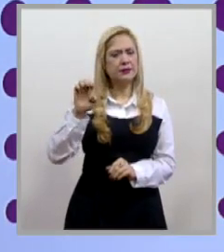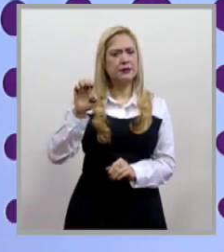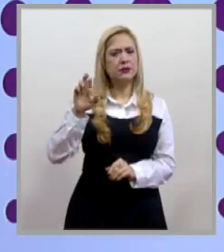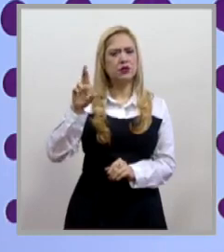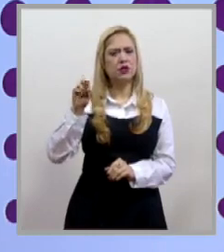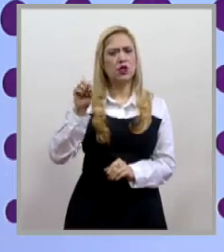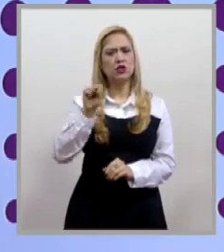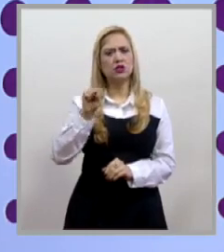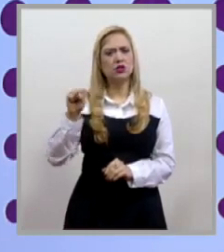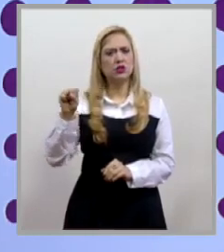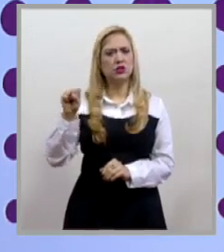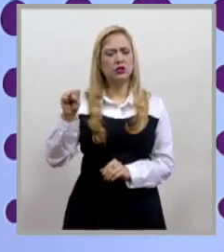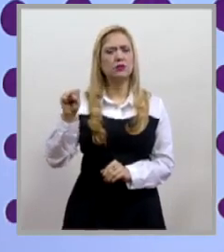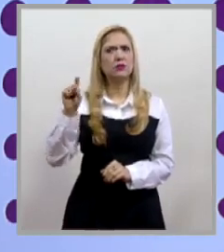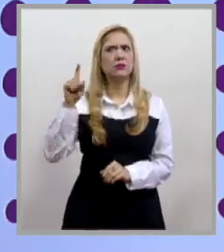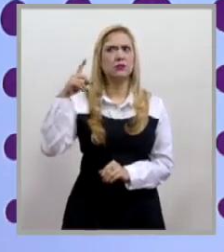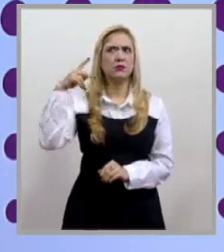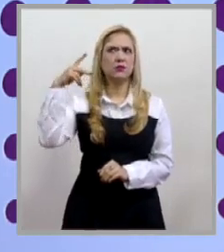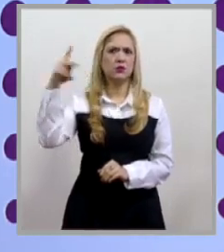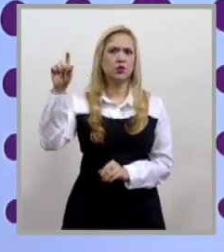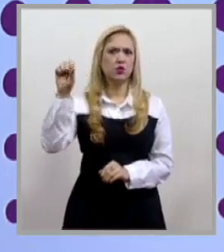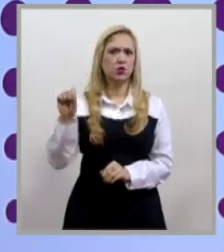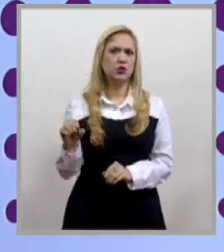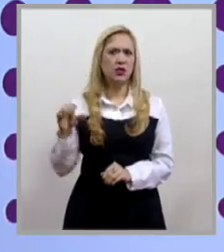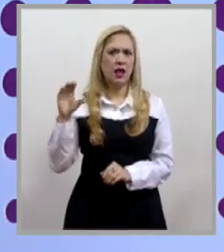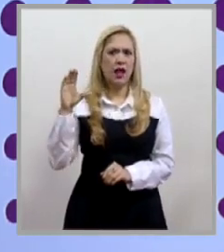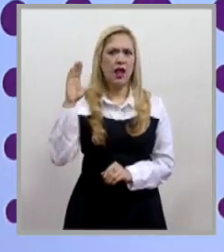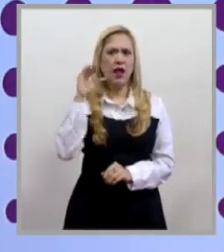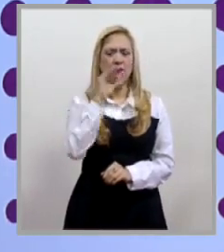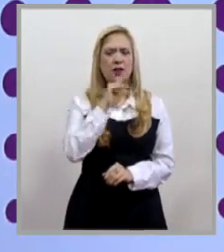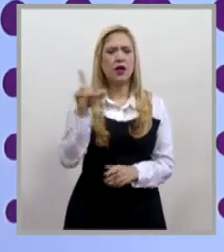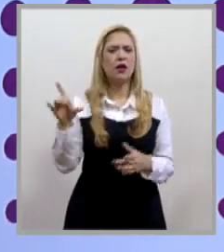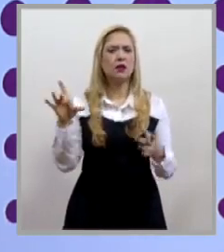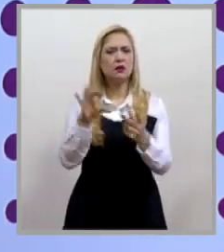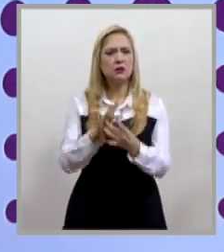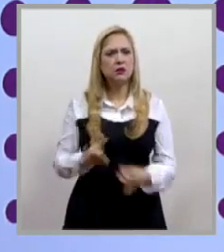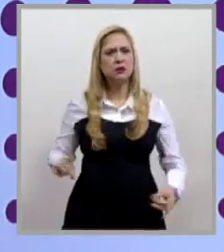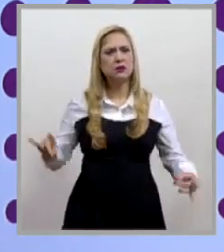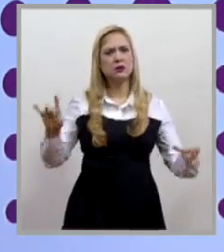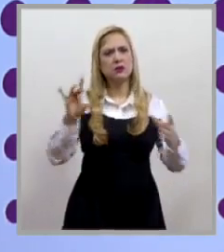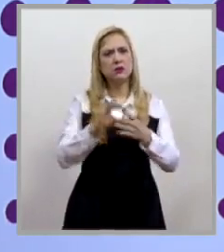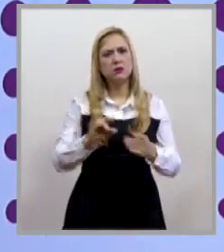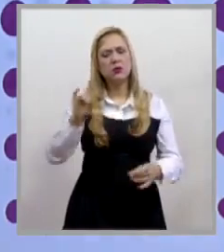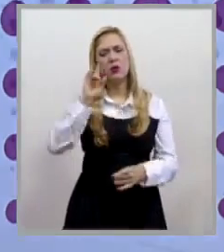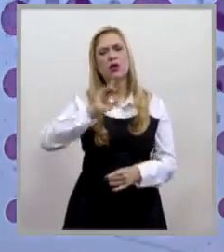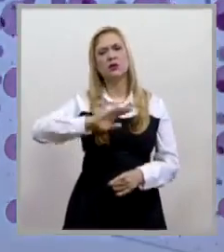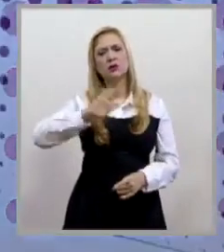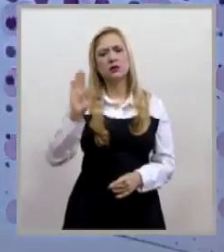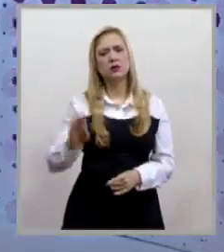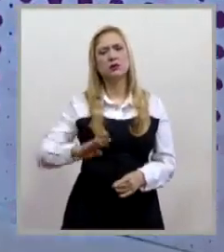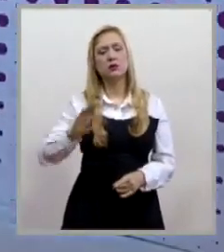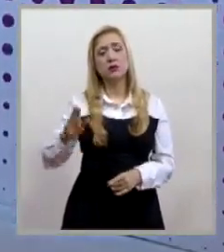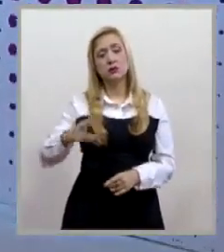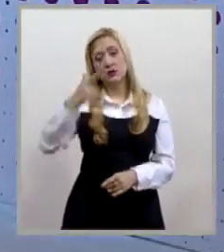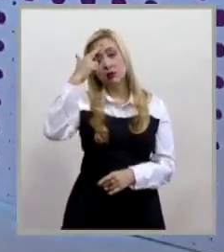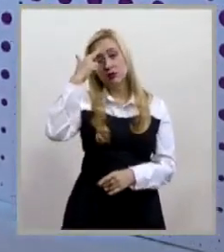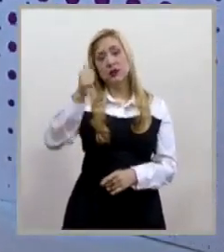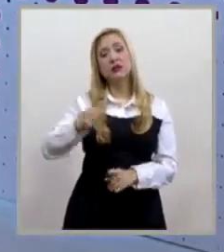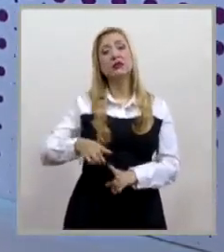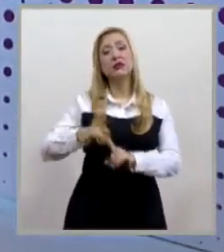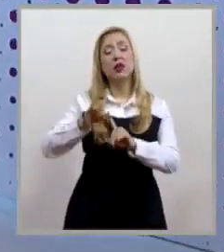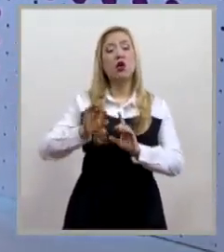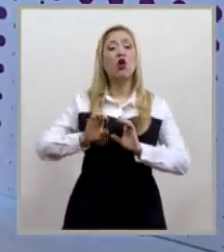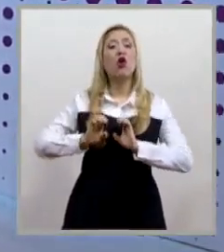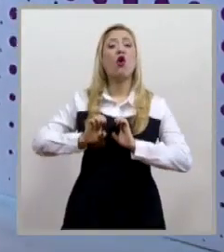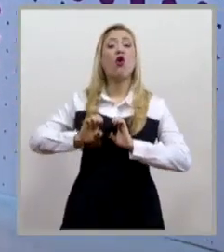sudafricana que empieza a hablar de las muertes de mujeres por razones de odio,